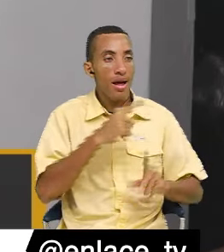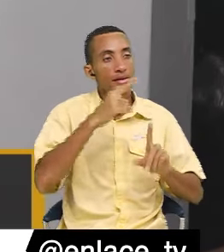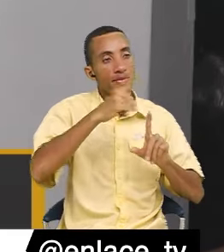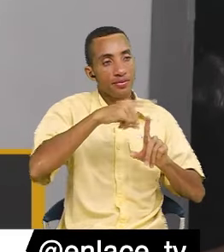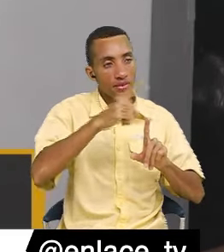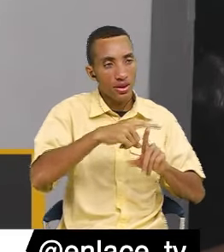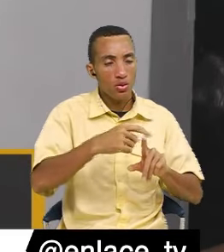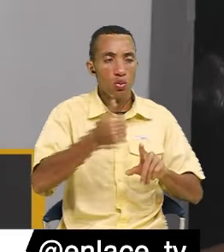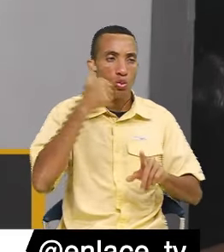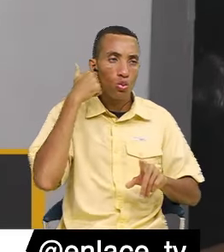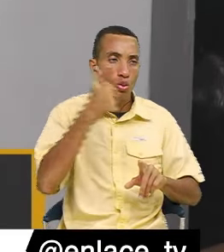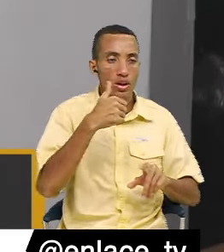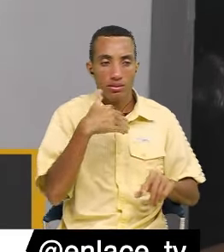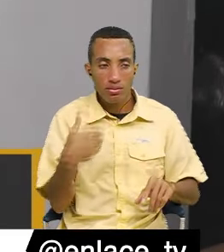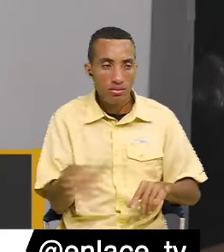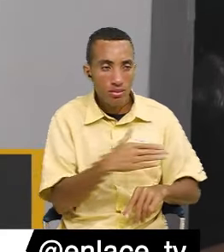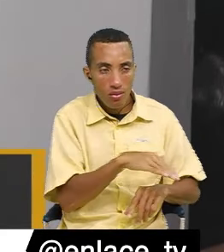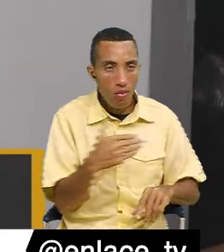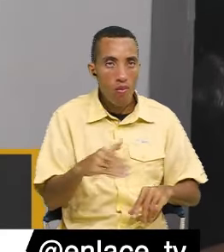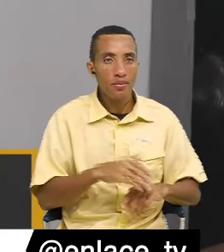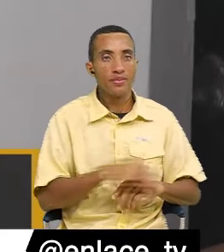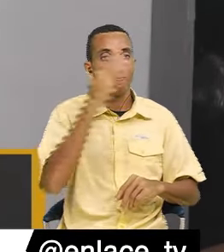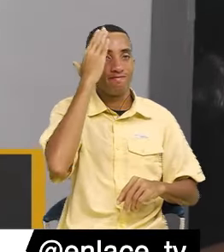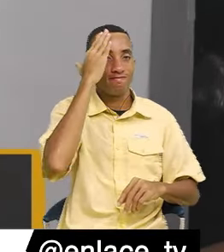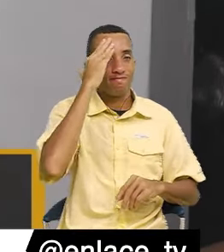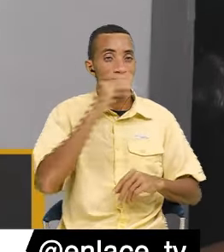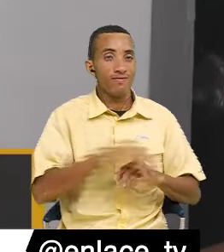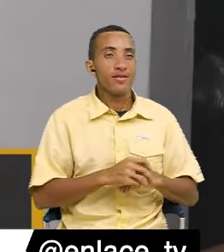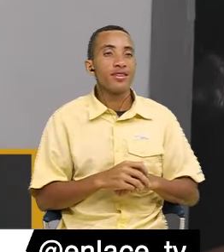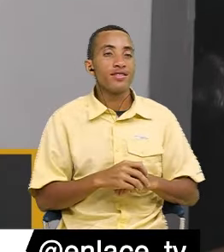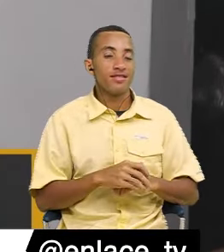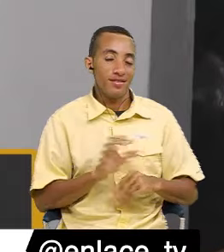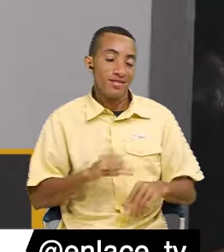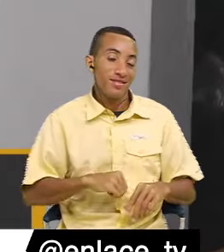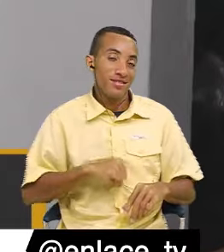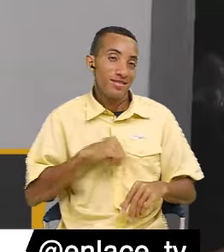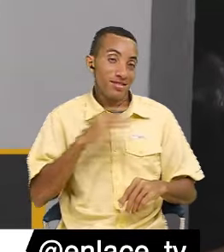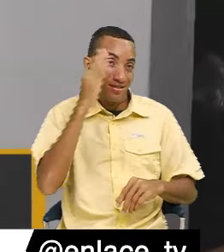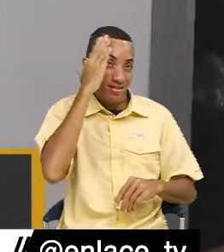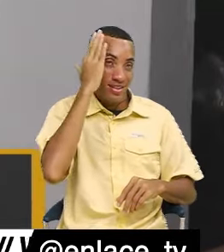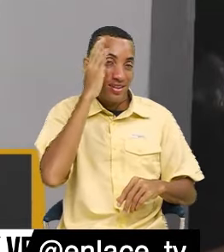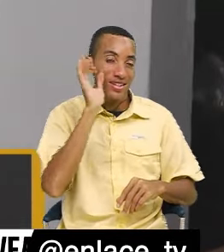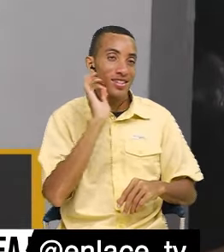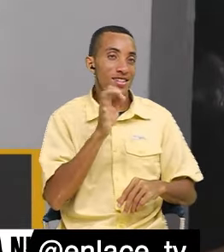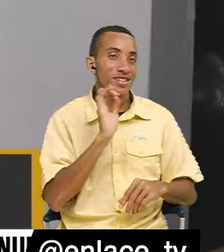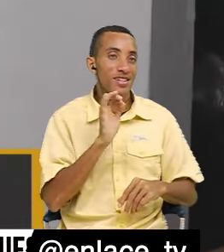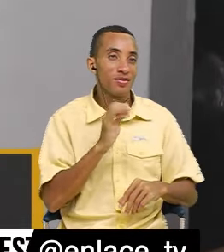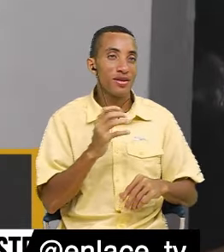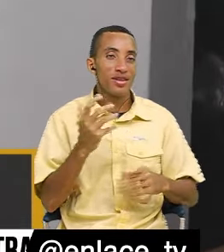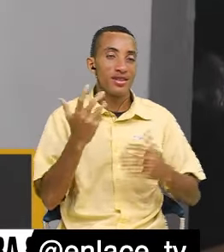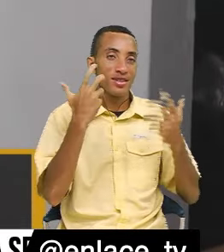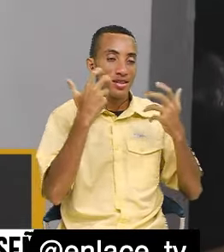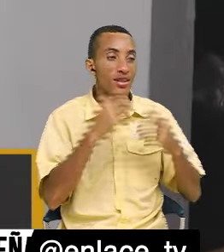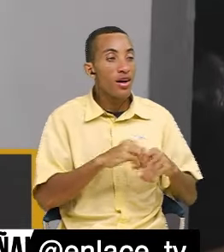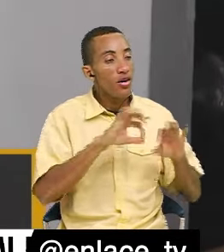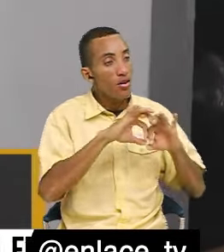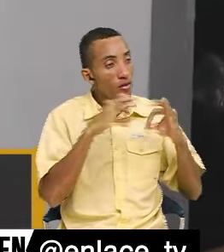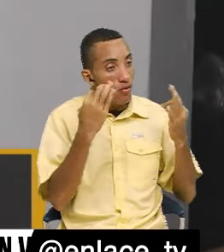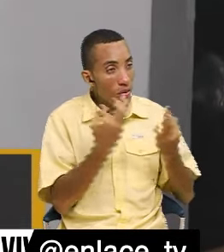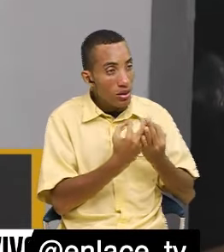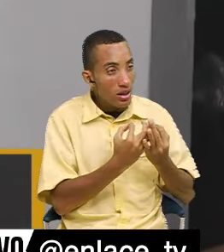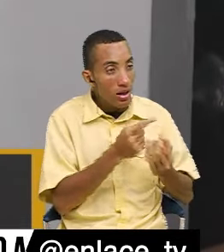jugadoras y pues orgullosa, porque siempre lo que me dicen es eso, ay, que su familia, y eso es lo